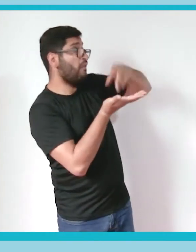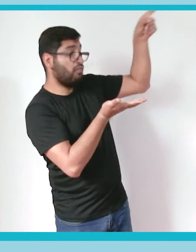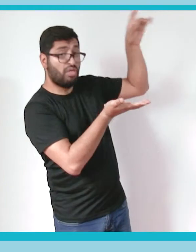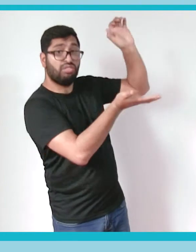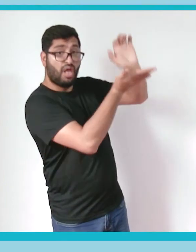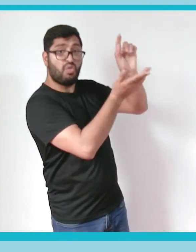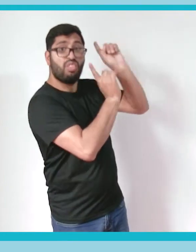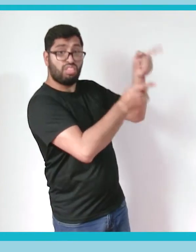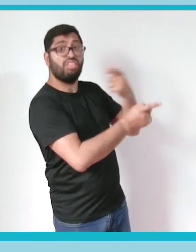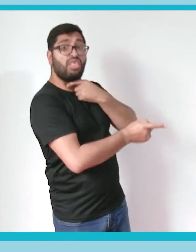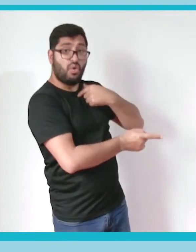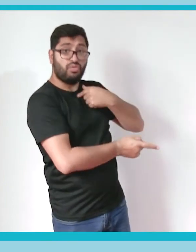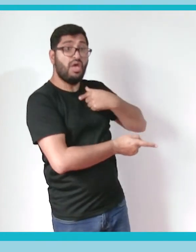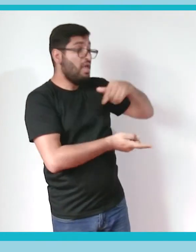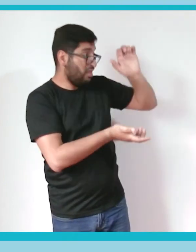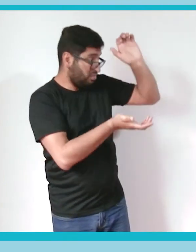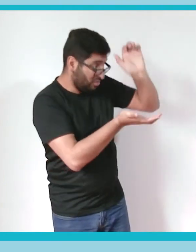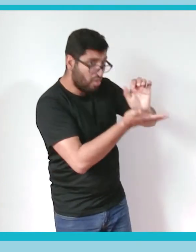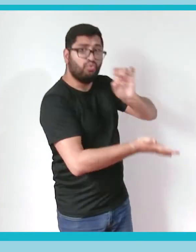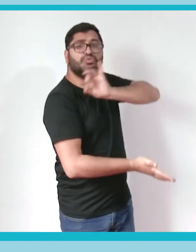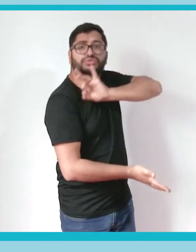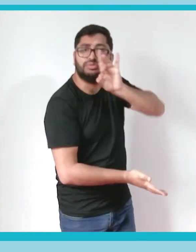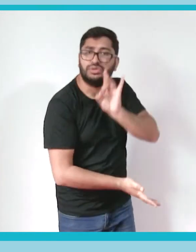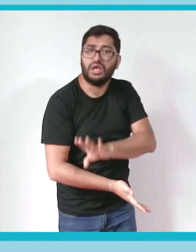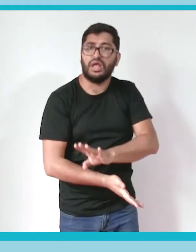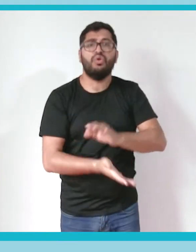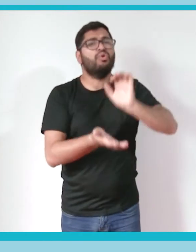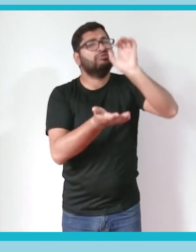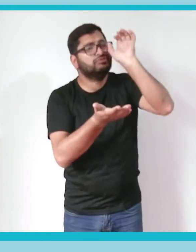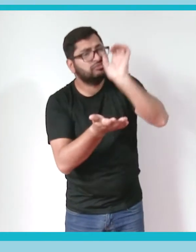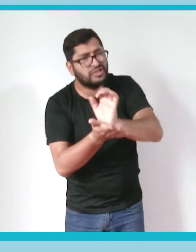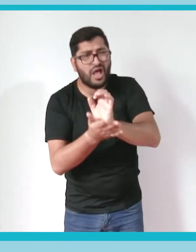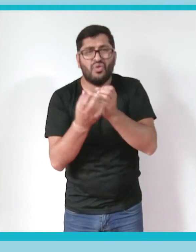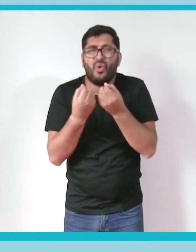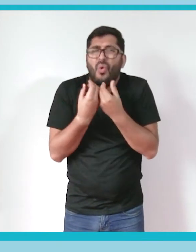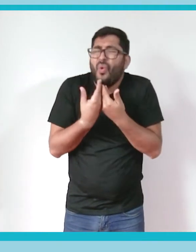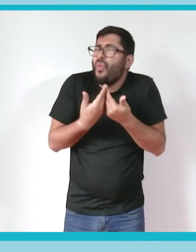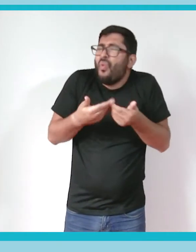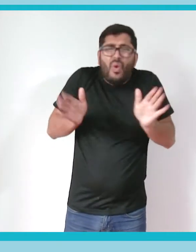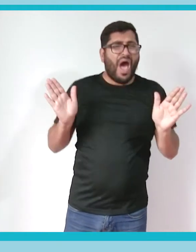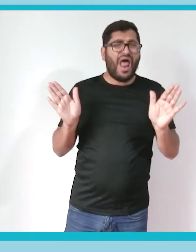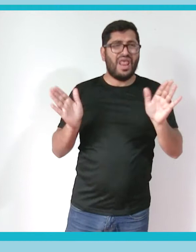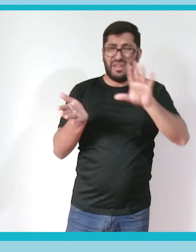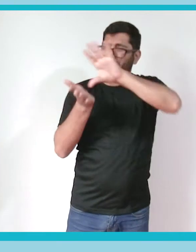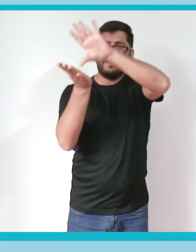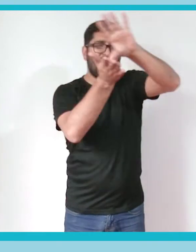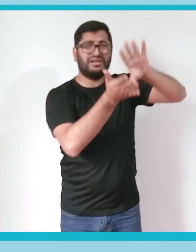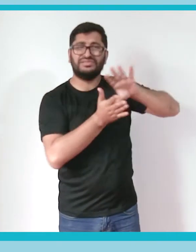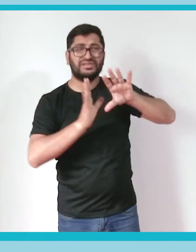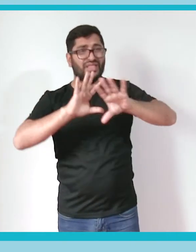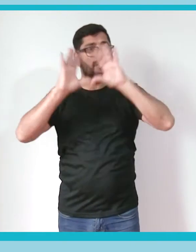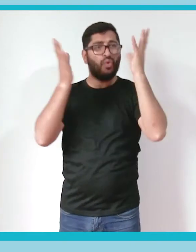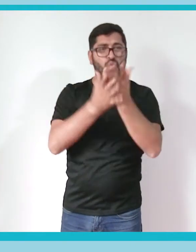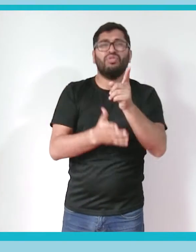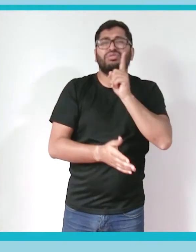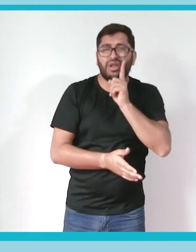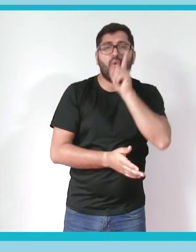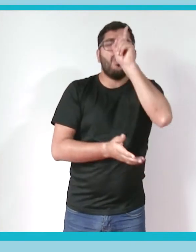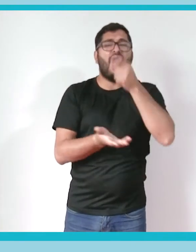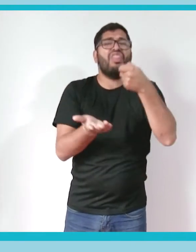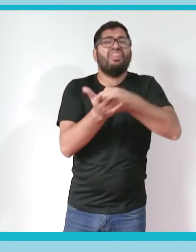pueblos originarios, tanto el estado de boliviano, el estado chileno, el estado en cualquier parte de Sudamérica,